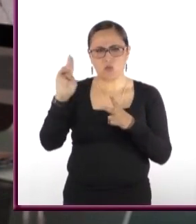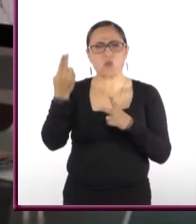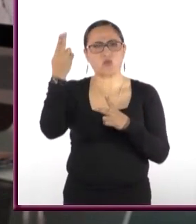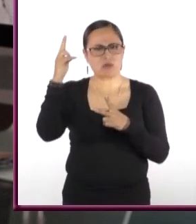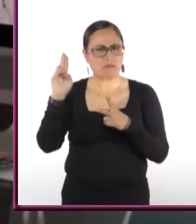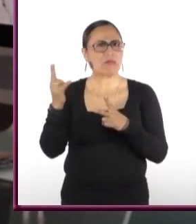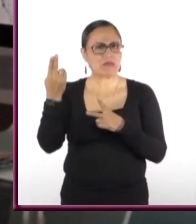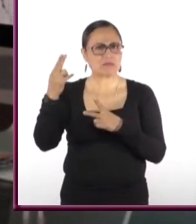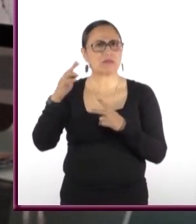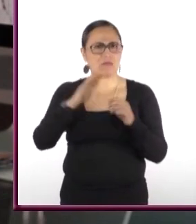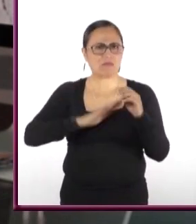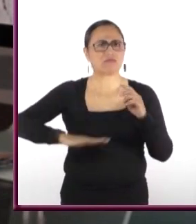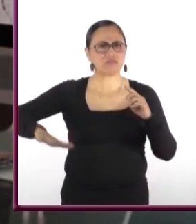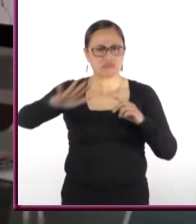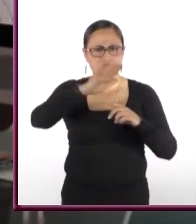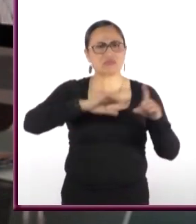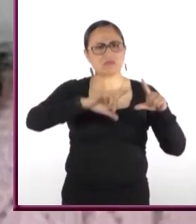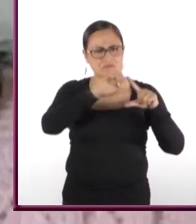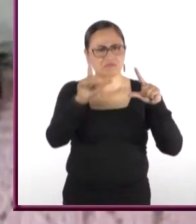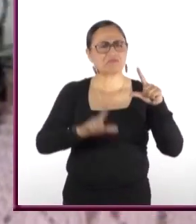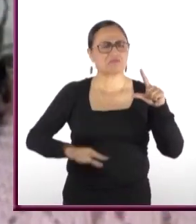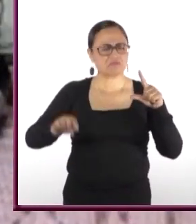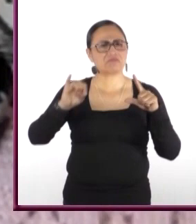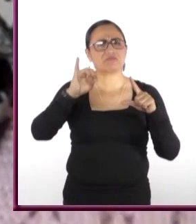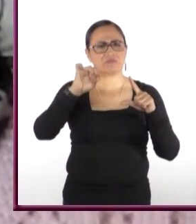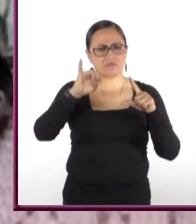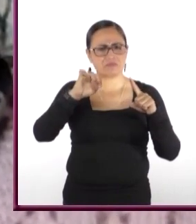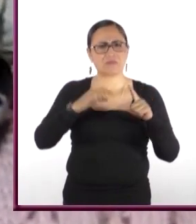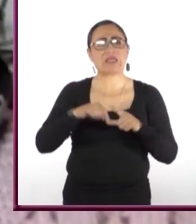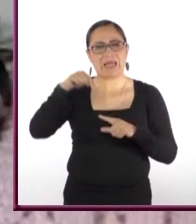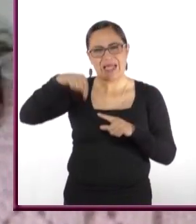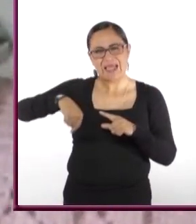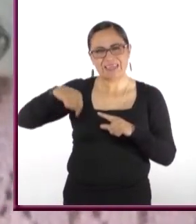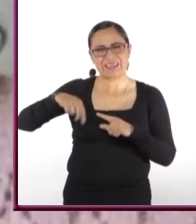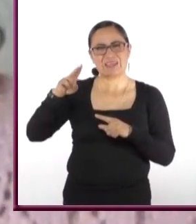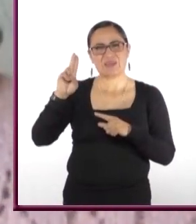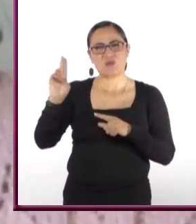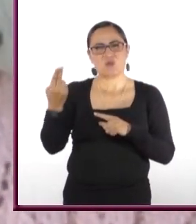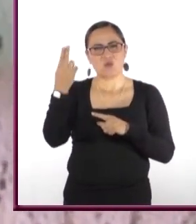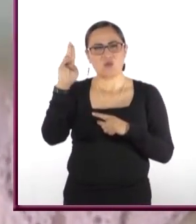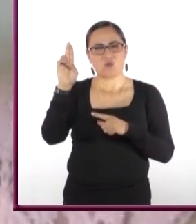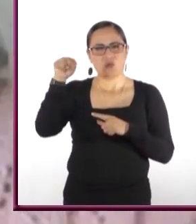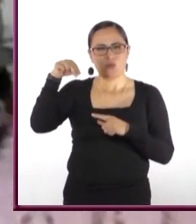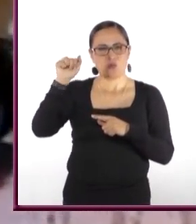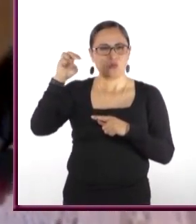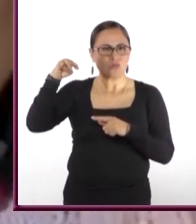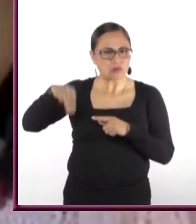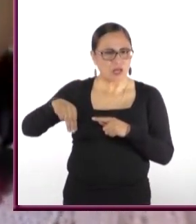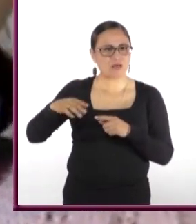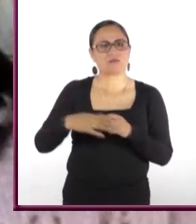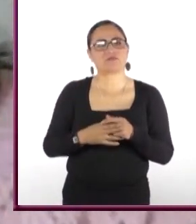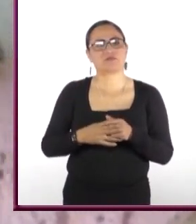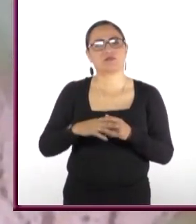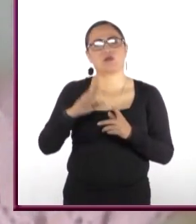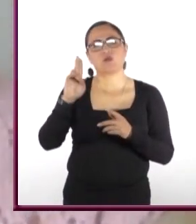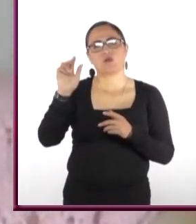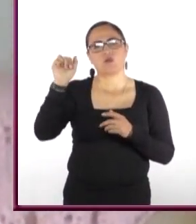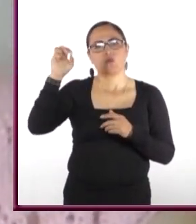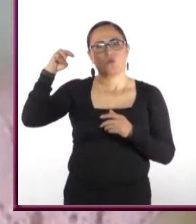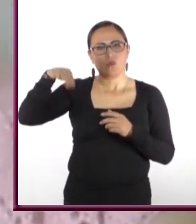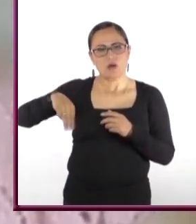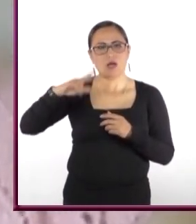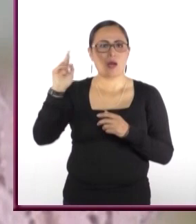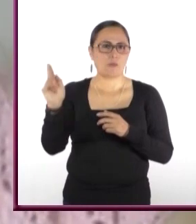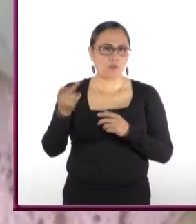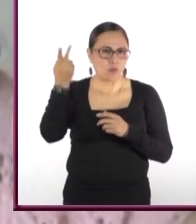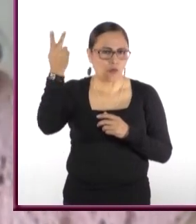en muchísimas universidades y la mayoría de ellos salieron de la UNAM. Entonces está la UNAM, la